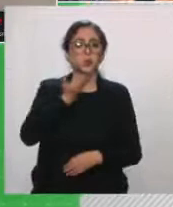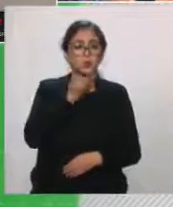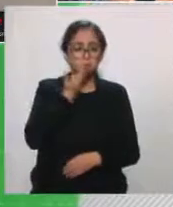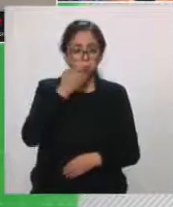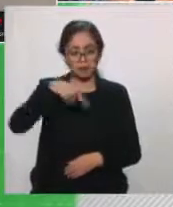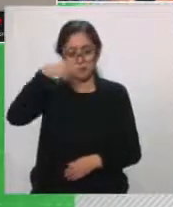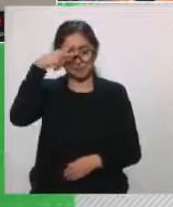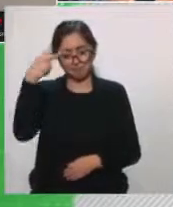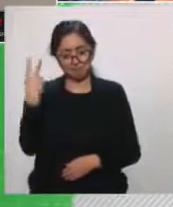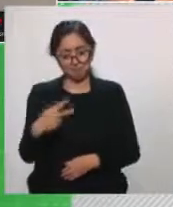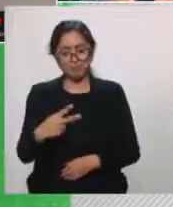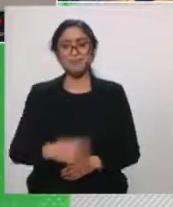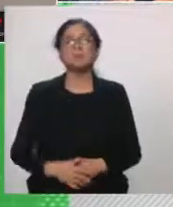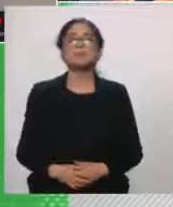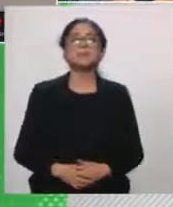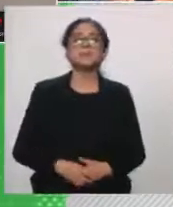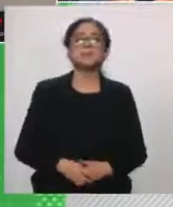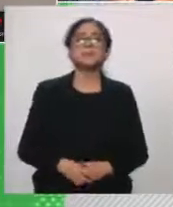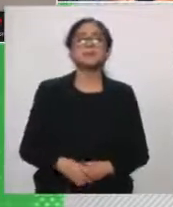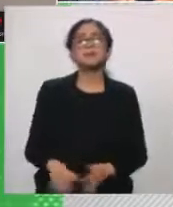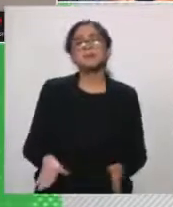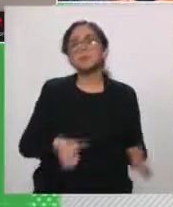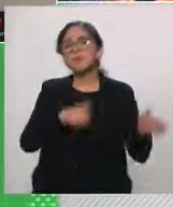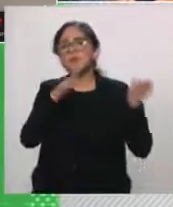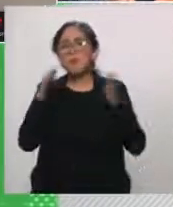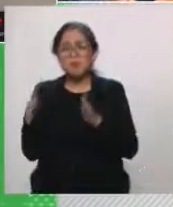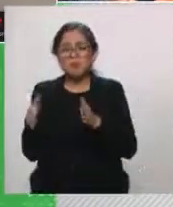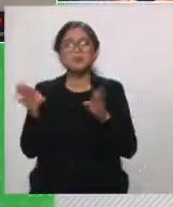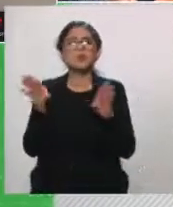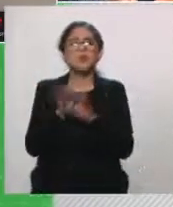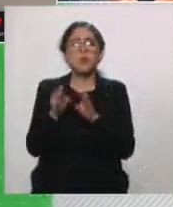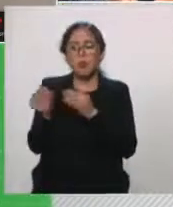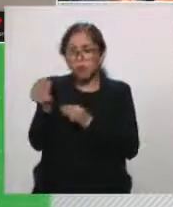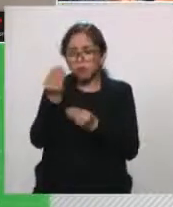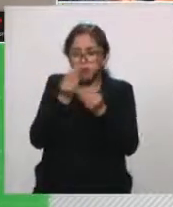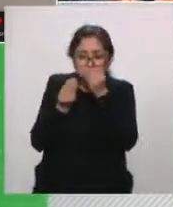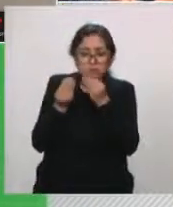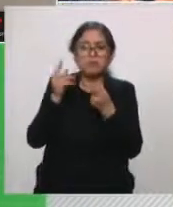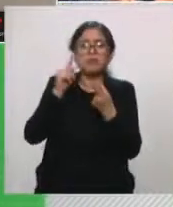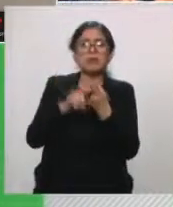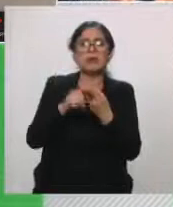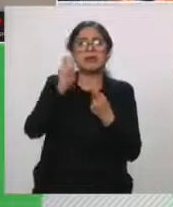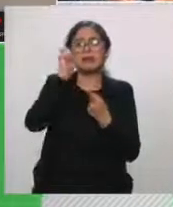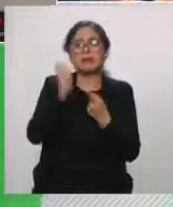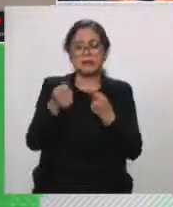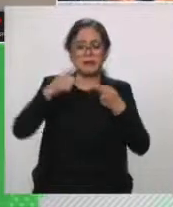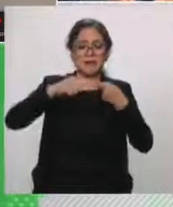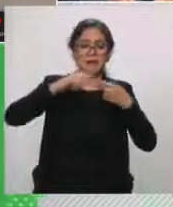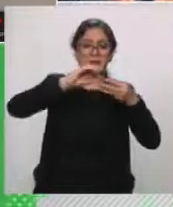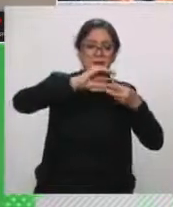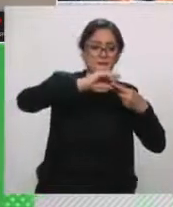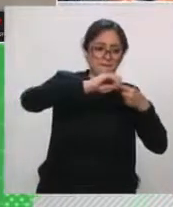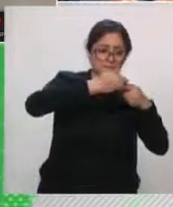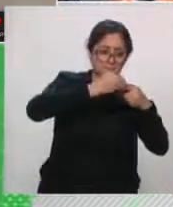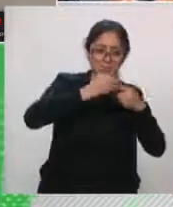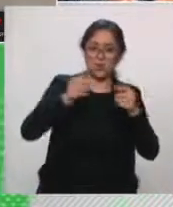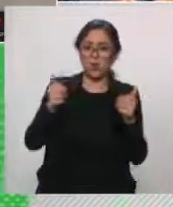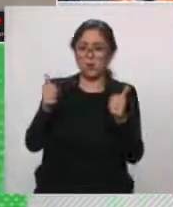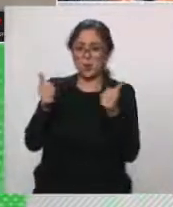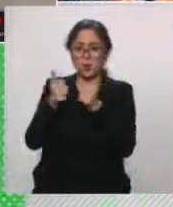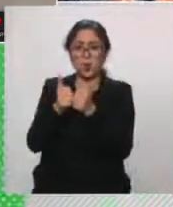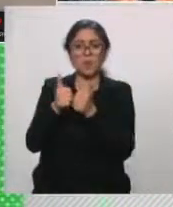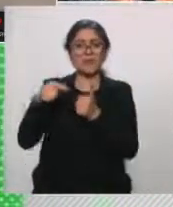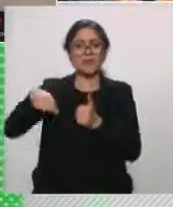el punto de vista de la dieta, la mezcla de una leguminosa, es decir, un frijol, con un cereal